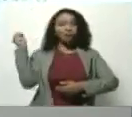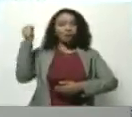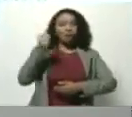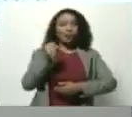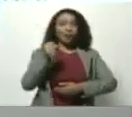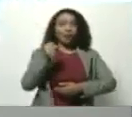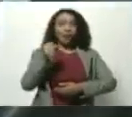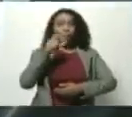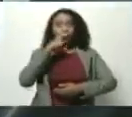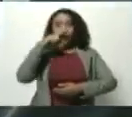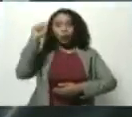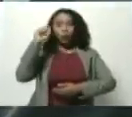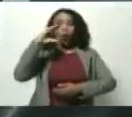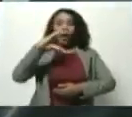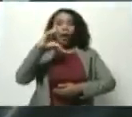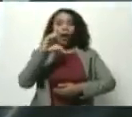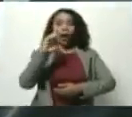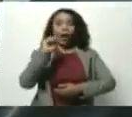maduro